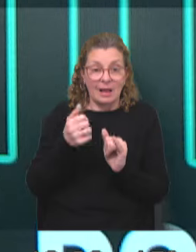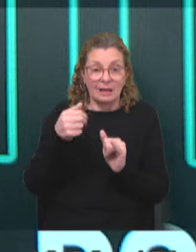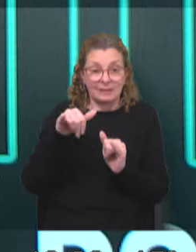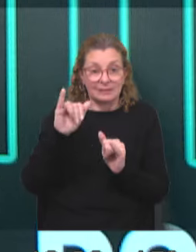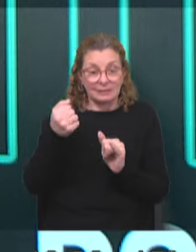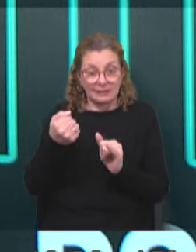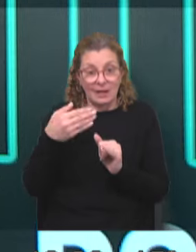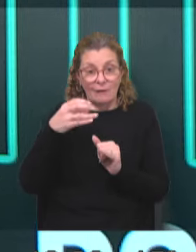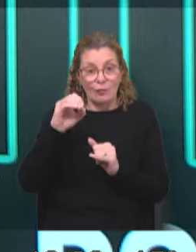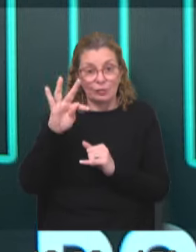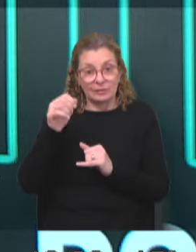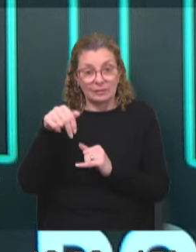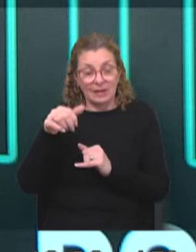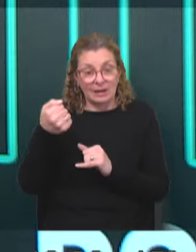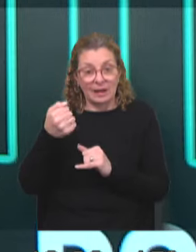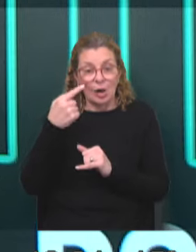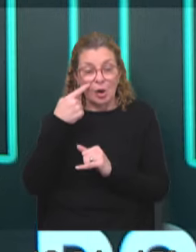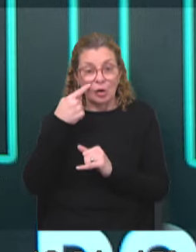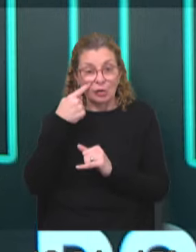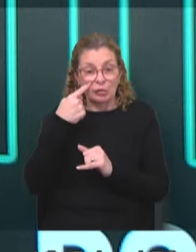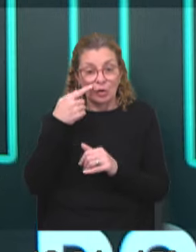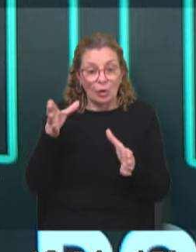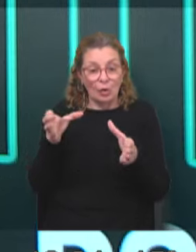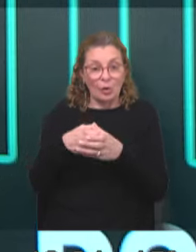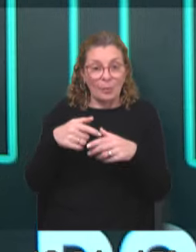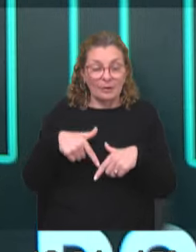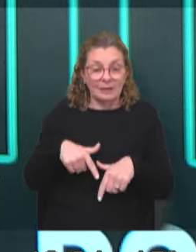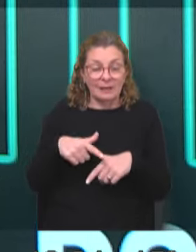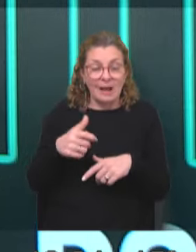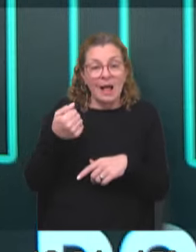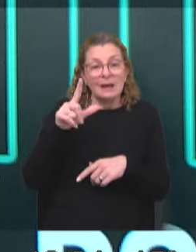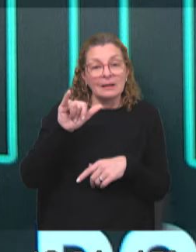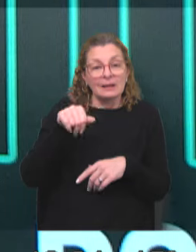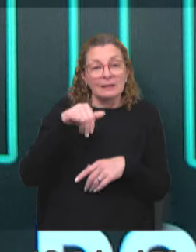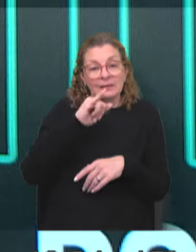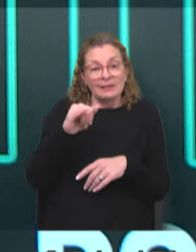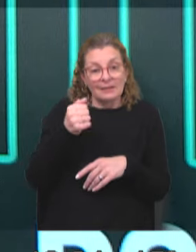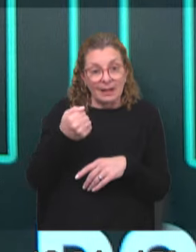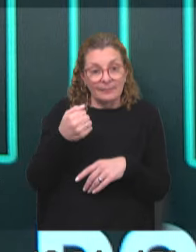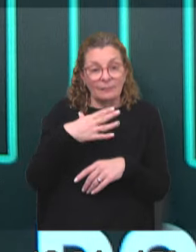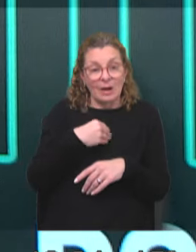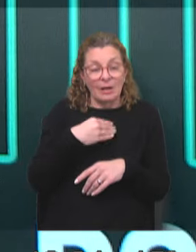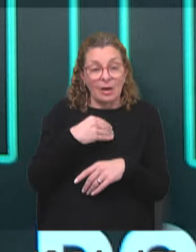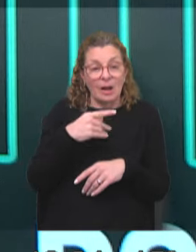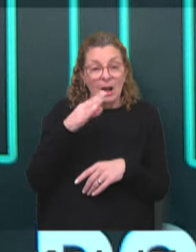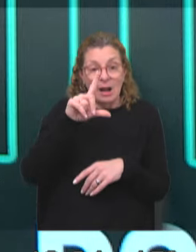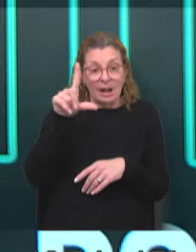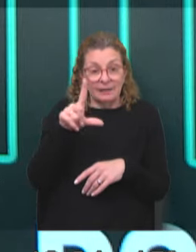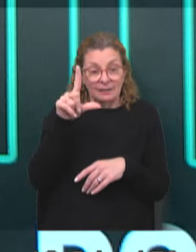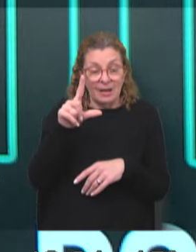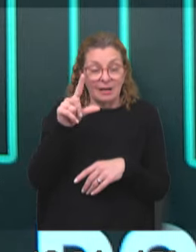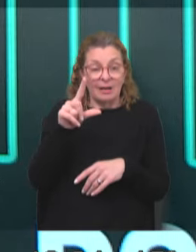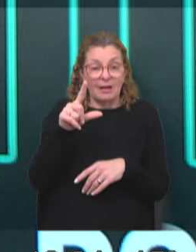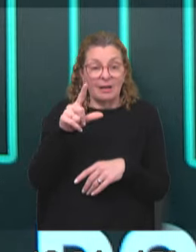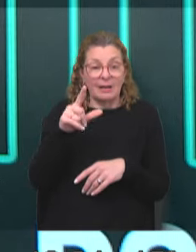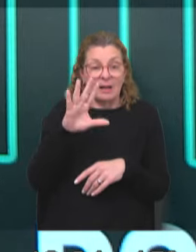botana es decir lo que se conoció como el grupo de intendentes y Alianza nacional que que es este Jorge la rañaga Vidal